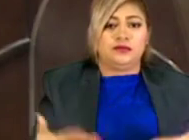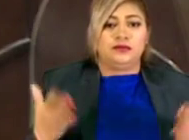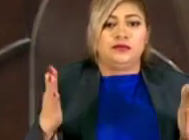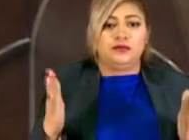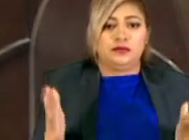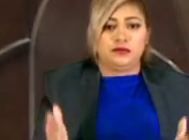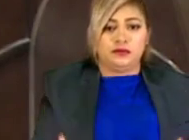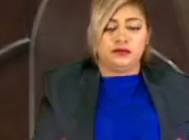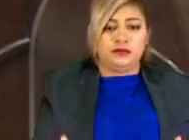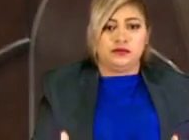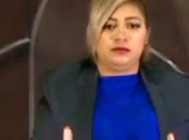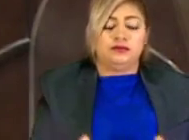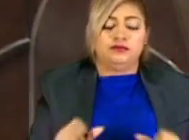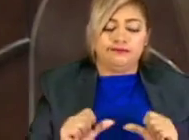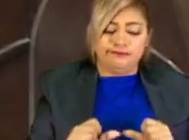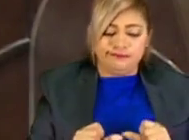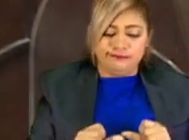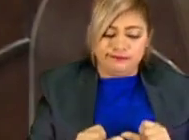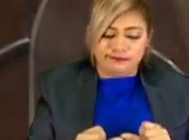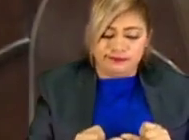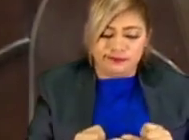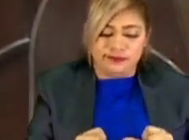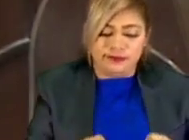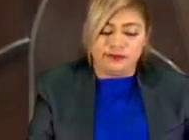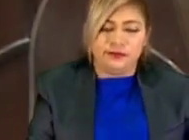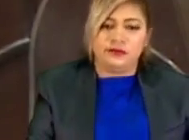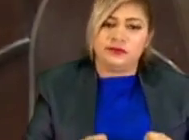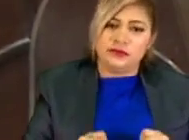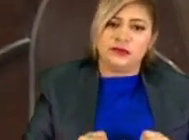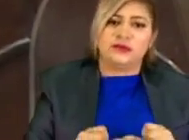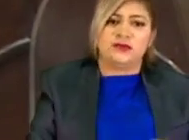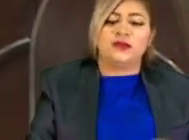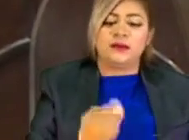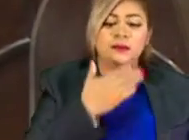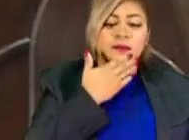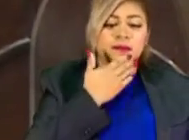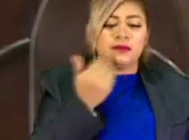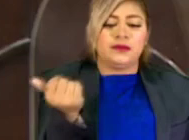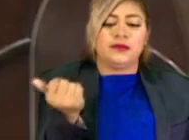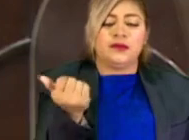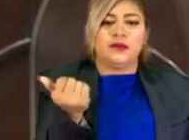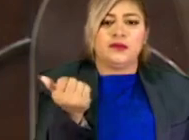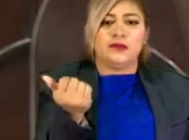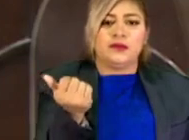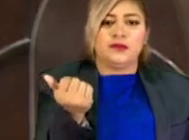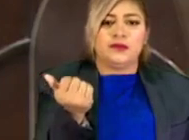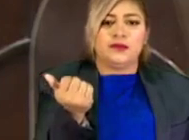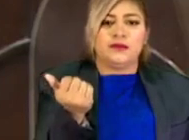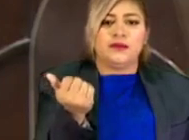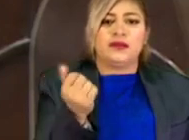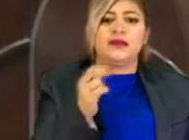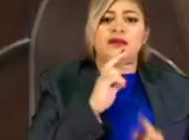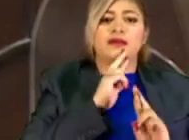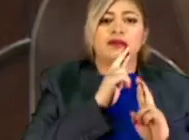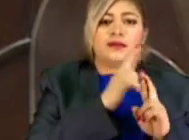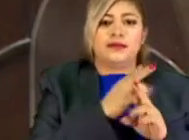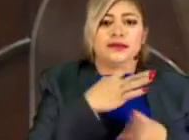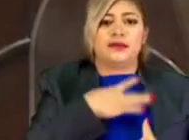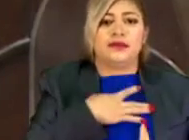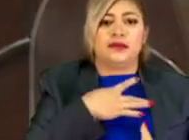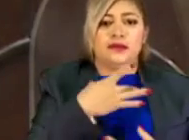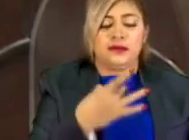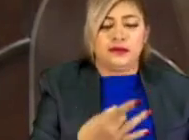tenemos que seguir mejorando sustancialmente nuestras capacidades de respuesta en el sector salud.